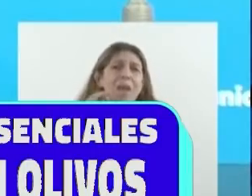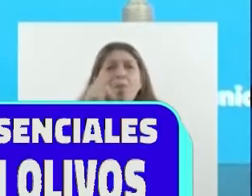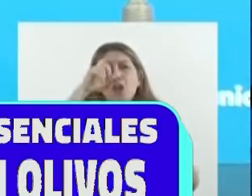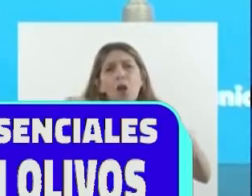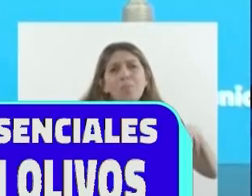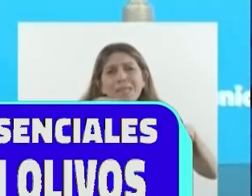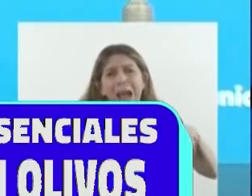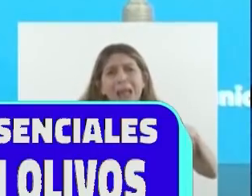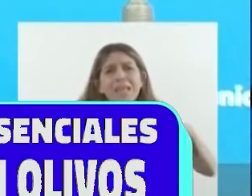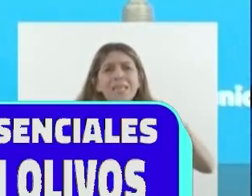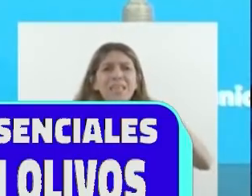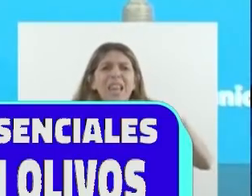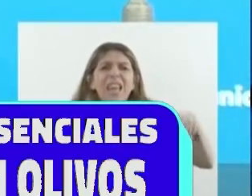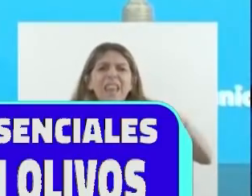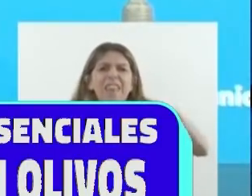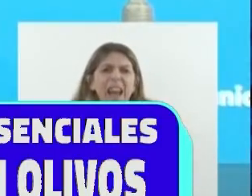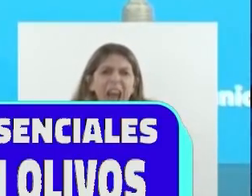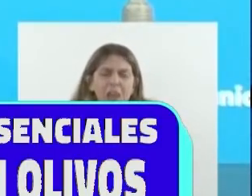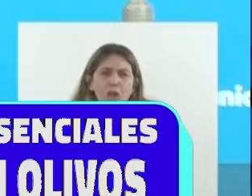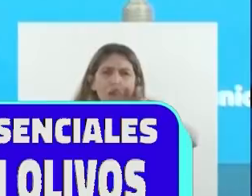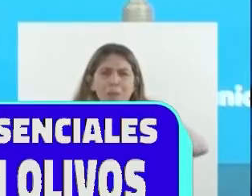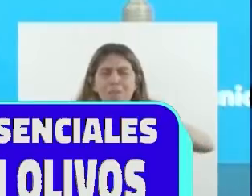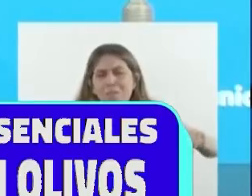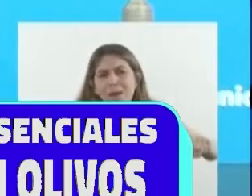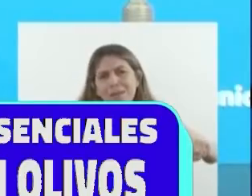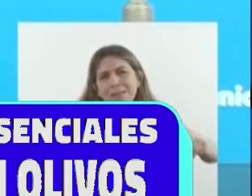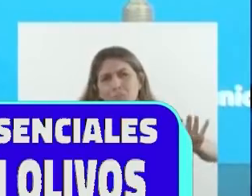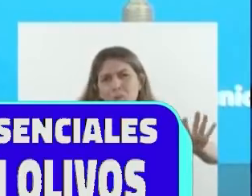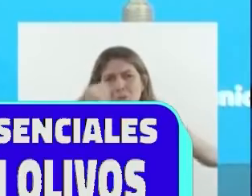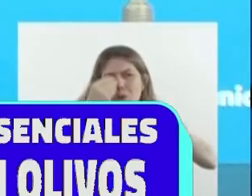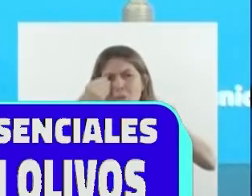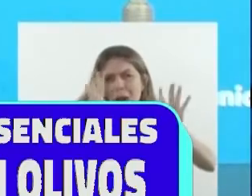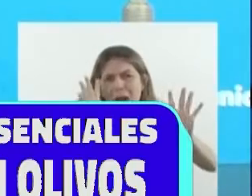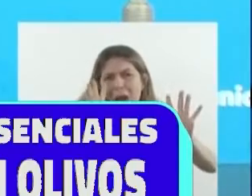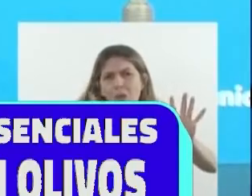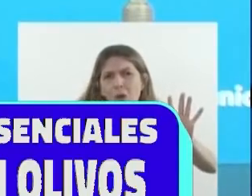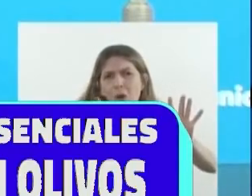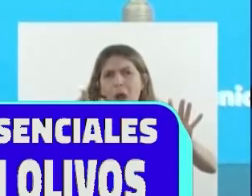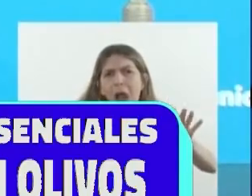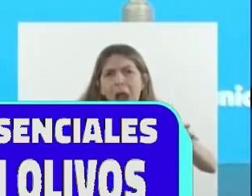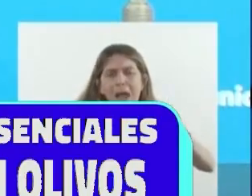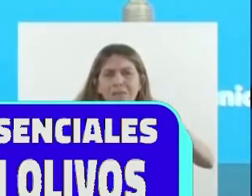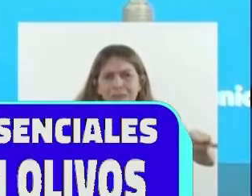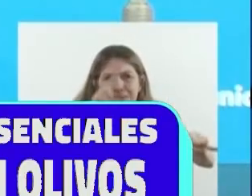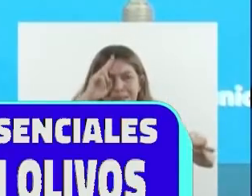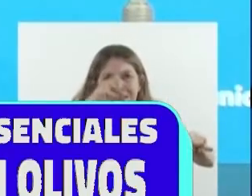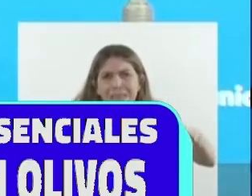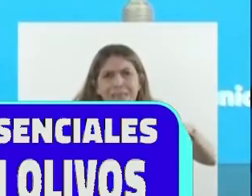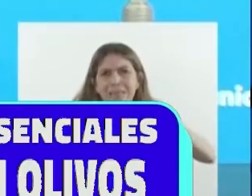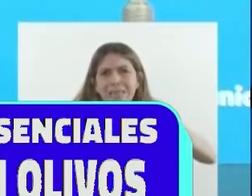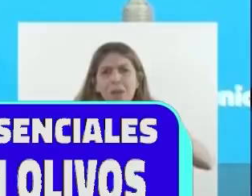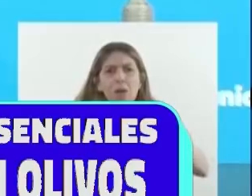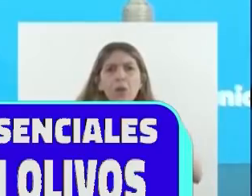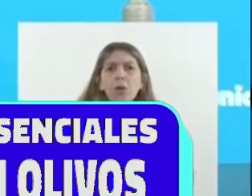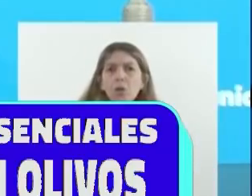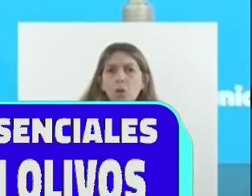Aires realmente preocupante. Que esa saturación de camas no obedece